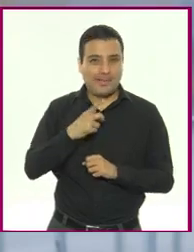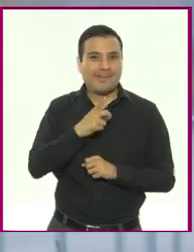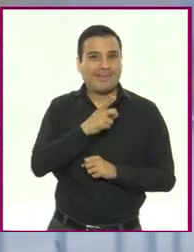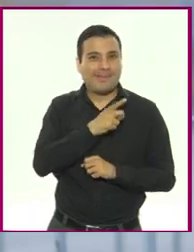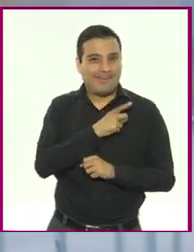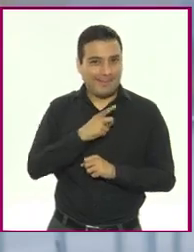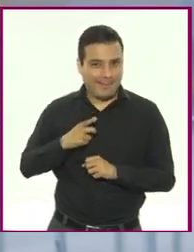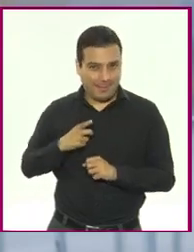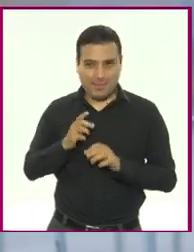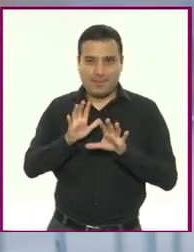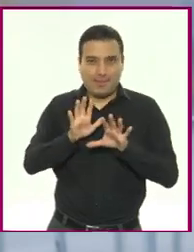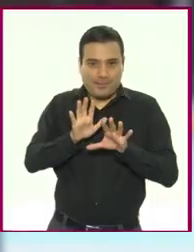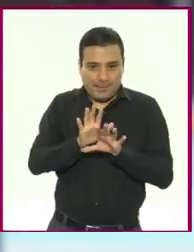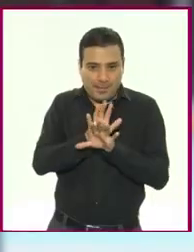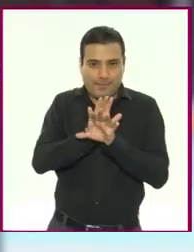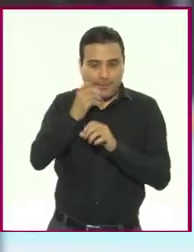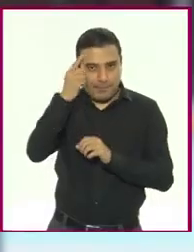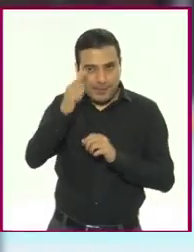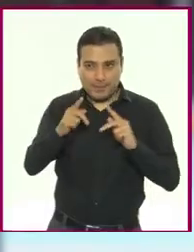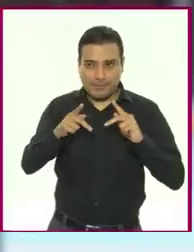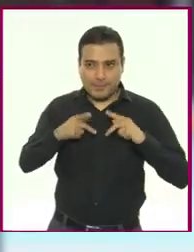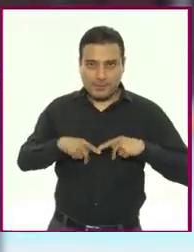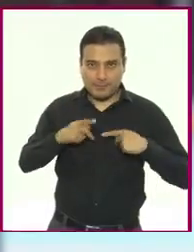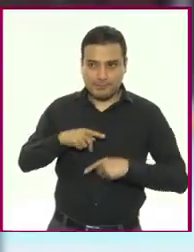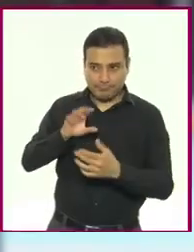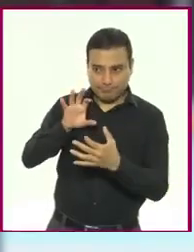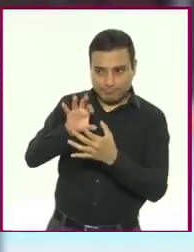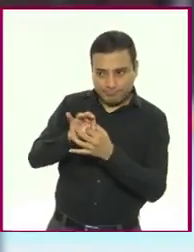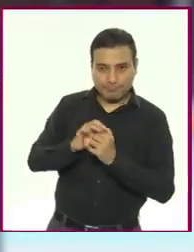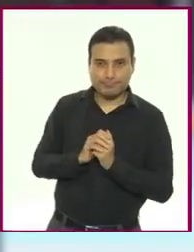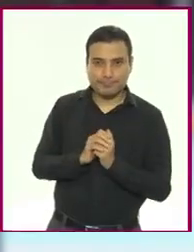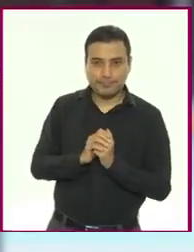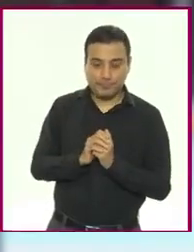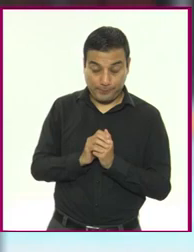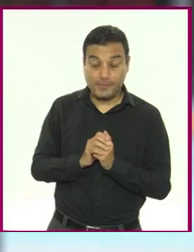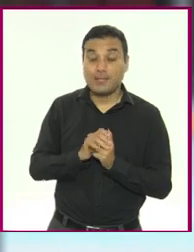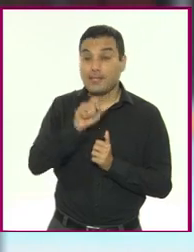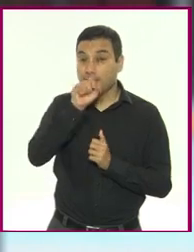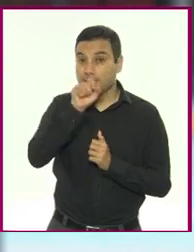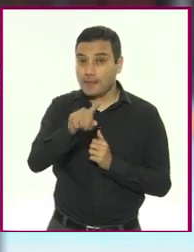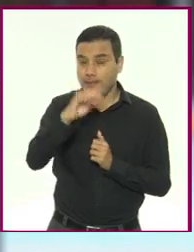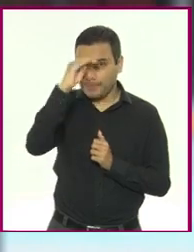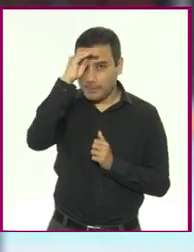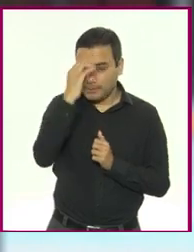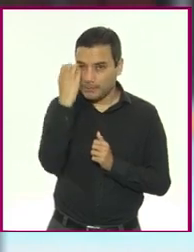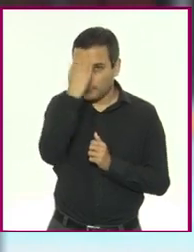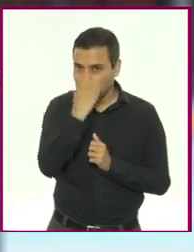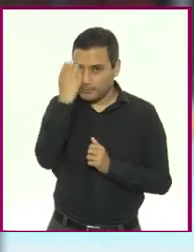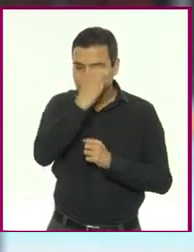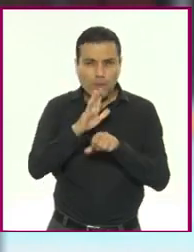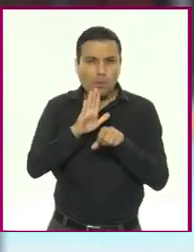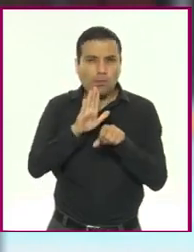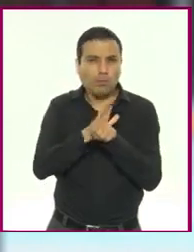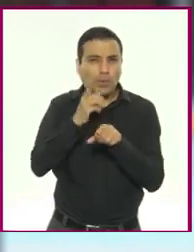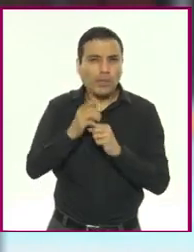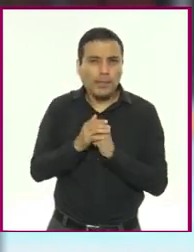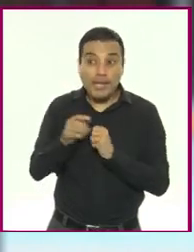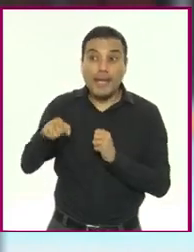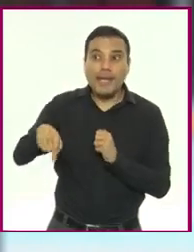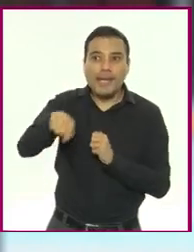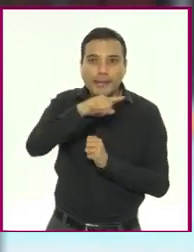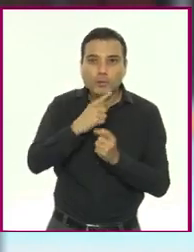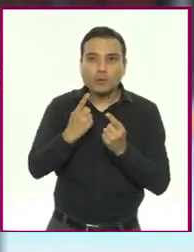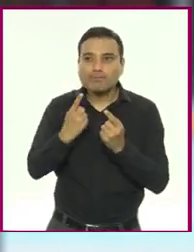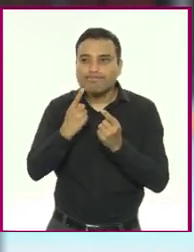es diferente a mí es complicado y la parte del pensamiento crítico porque ellos están construyendo sus acuerdos no es algo que yo vengo y les